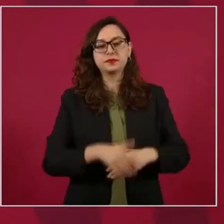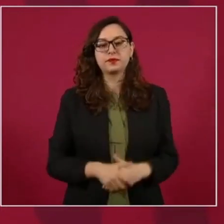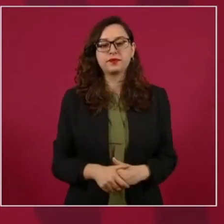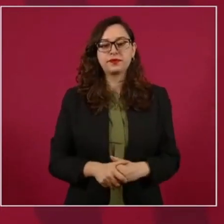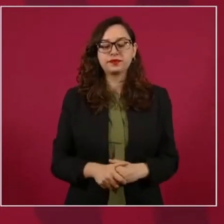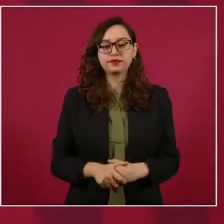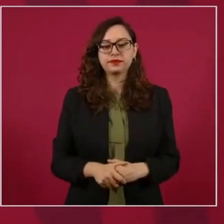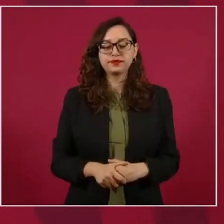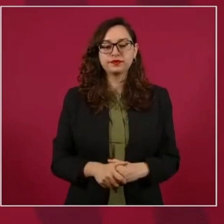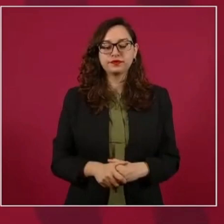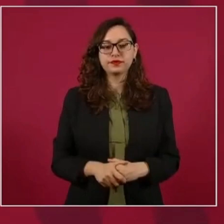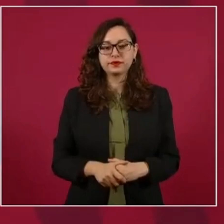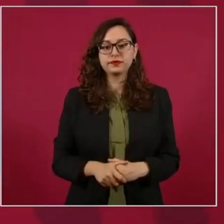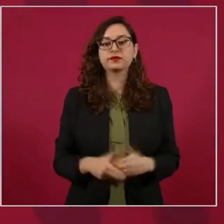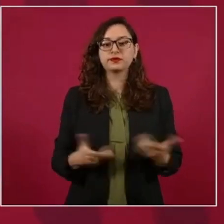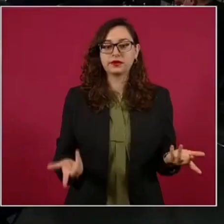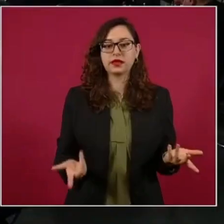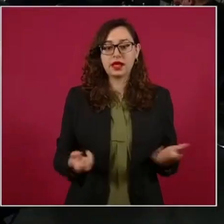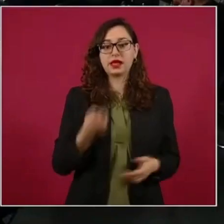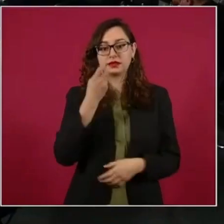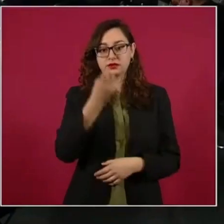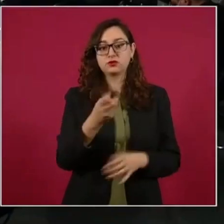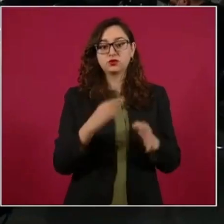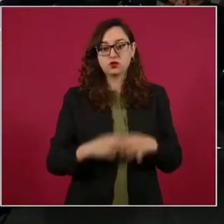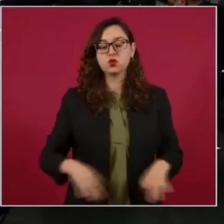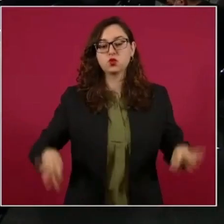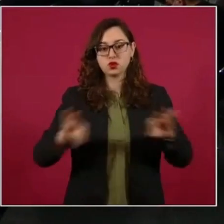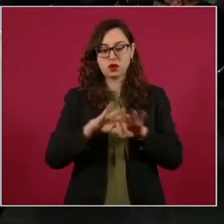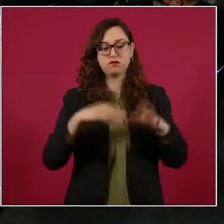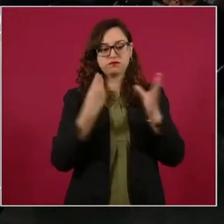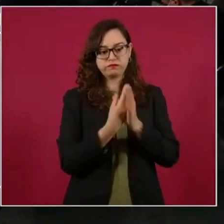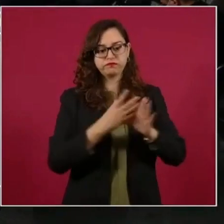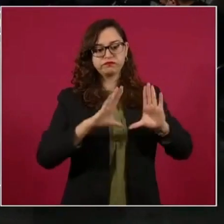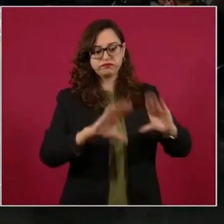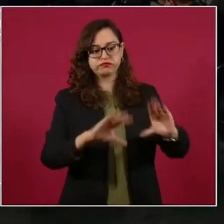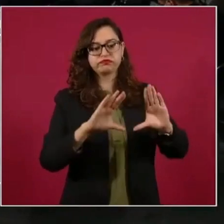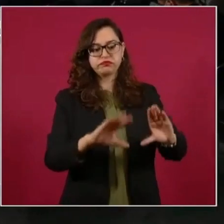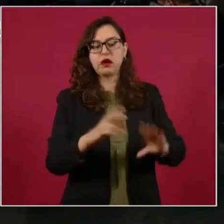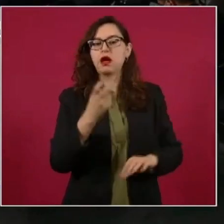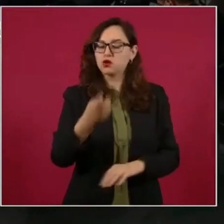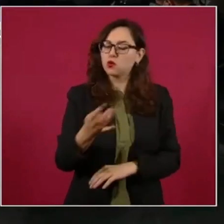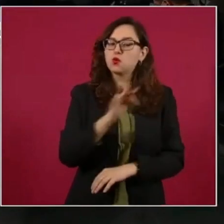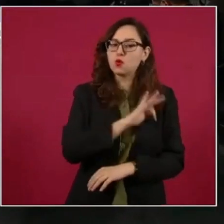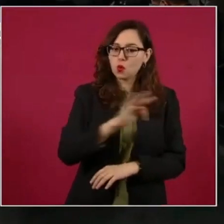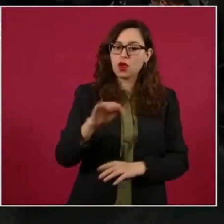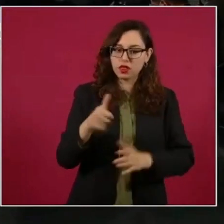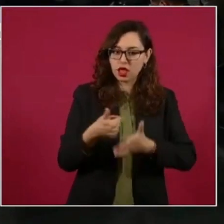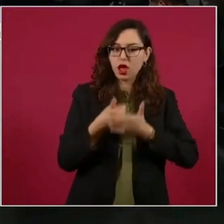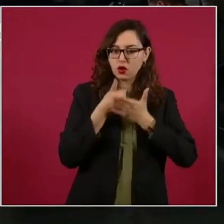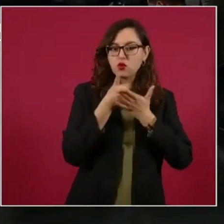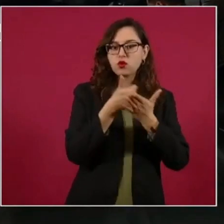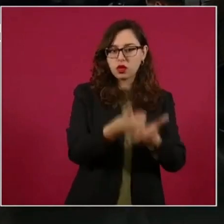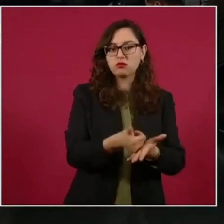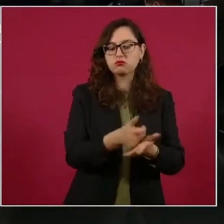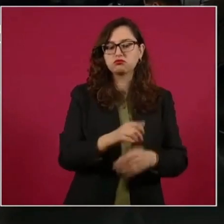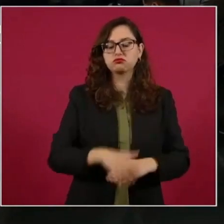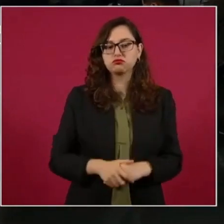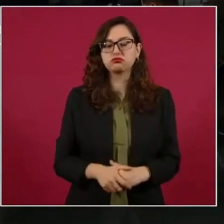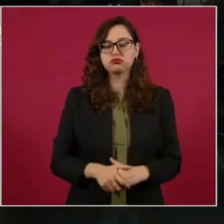eso lo de la formación de los cursos, eso puede ser una opción, una